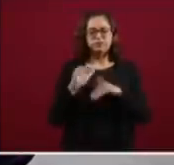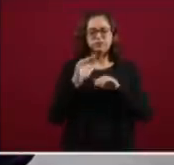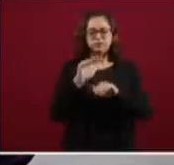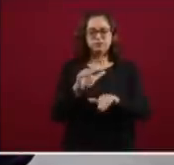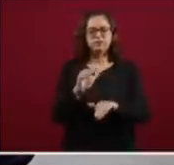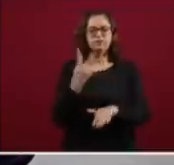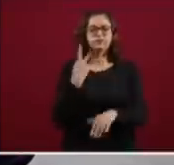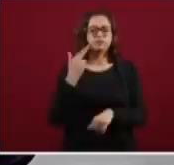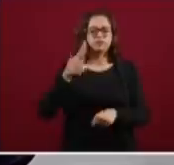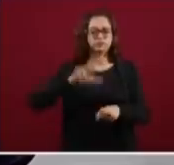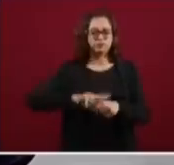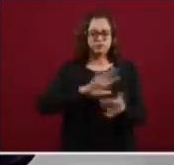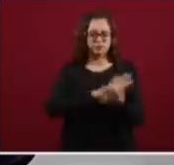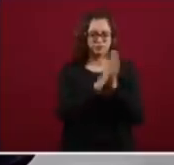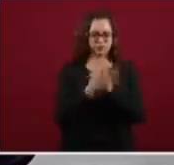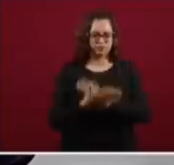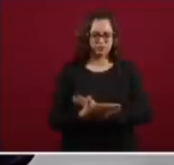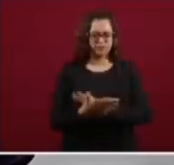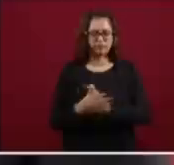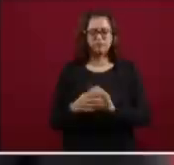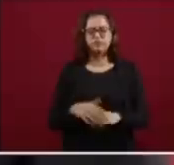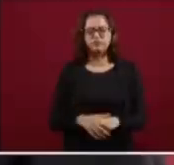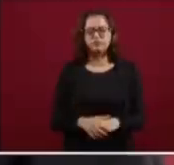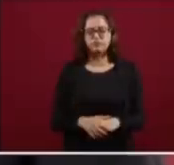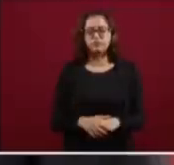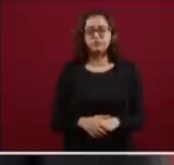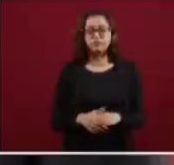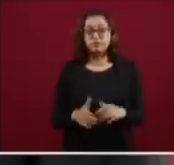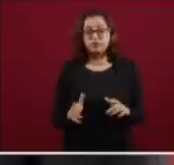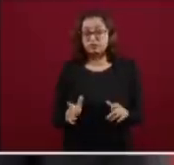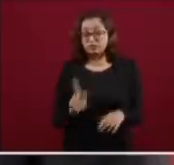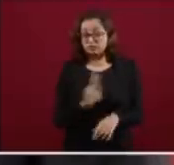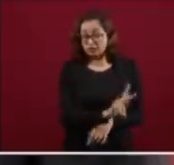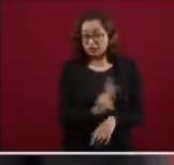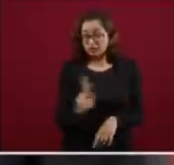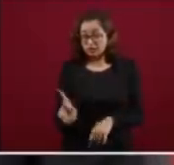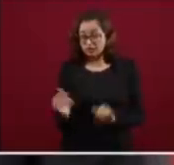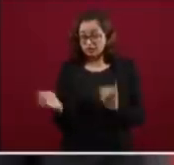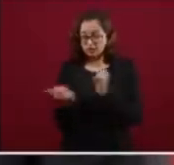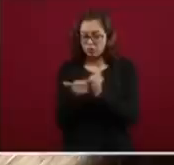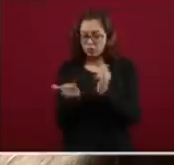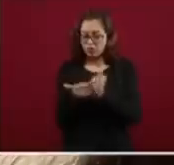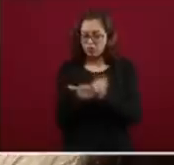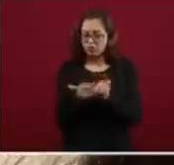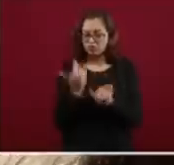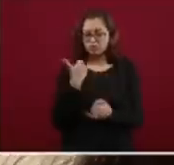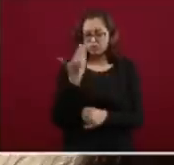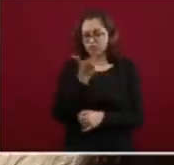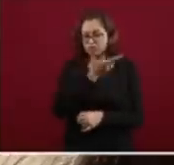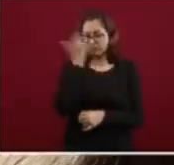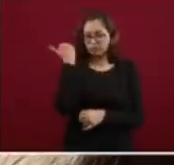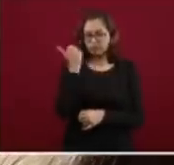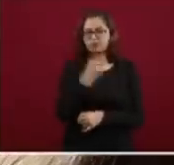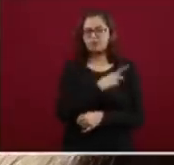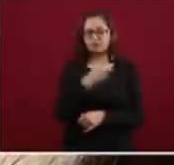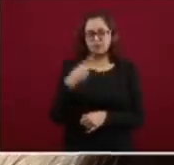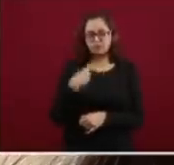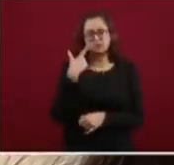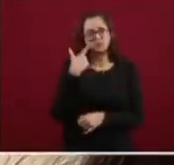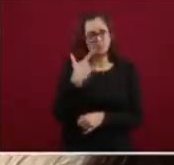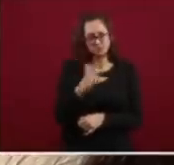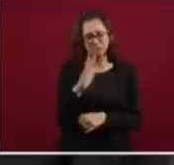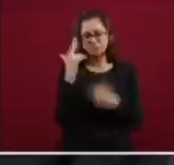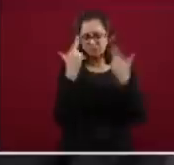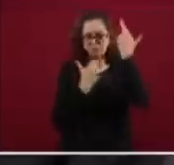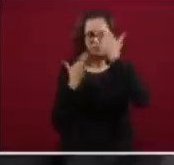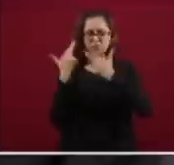la procuraduría no sé si sea el mismo caso hay que verlo